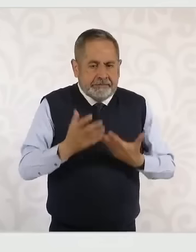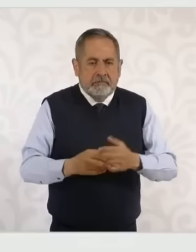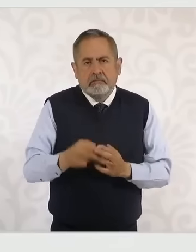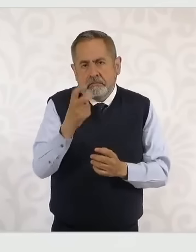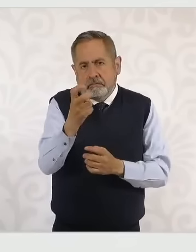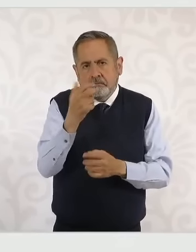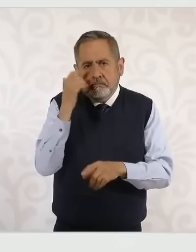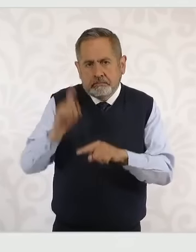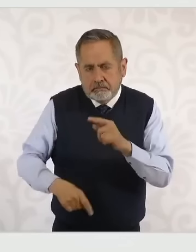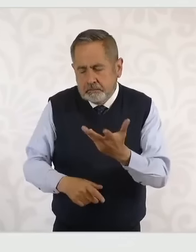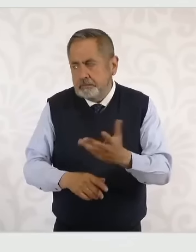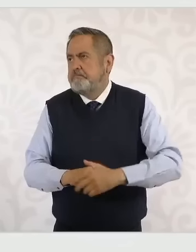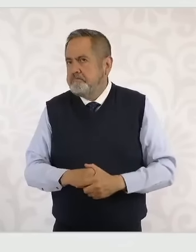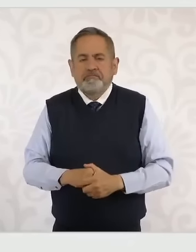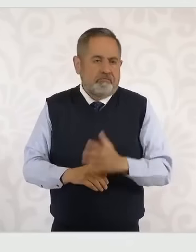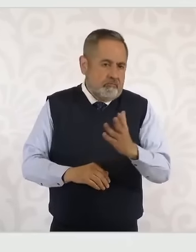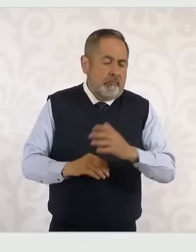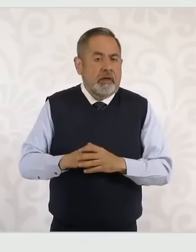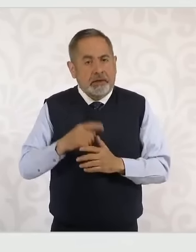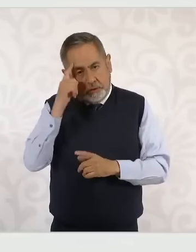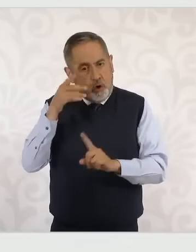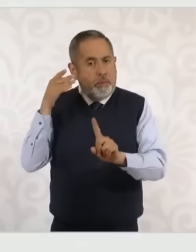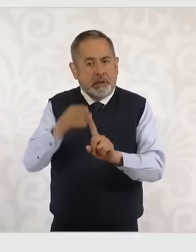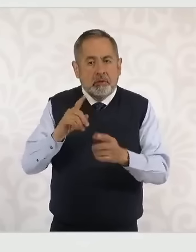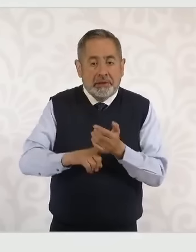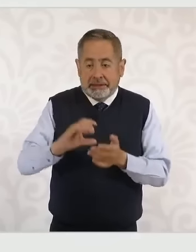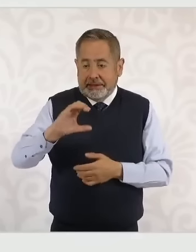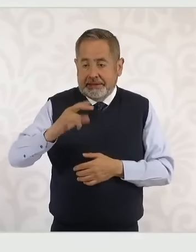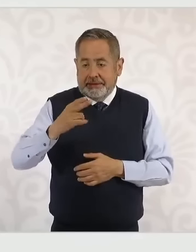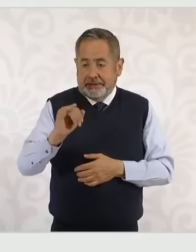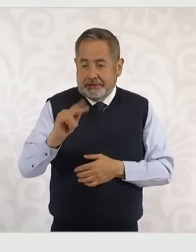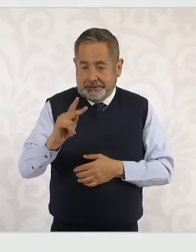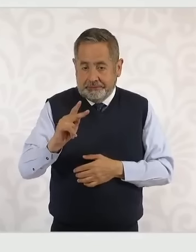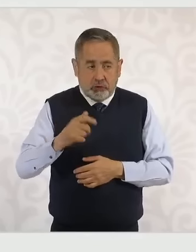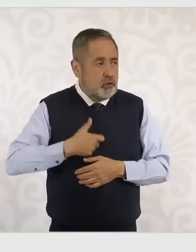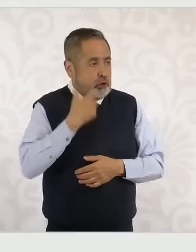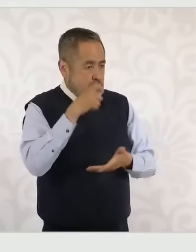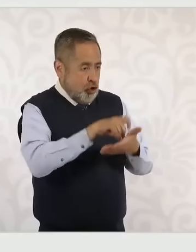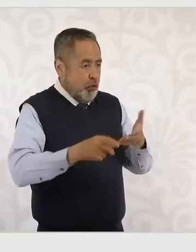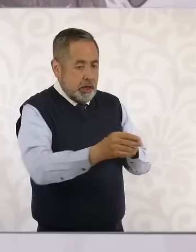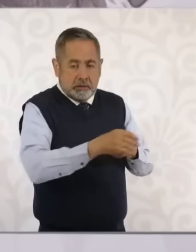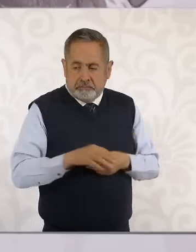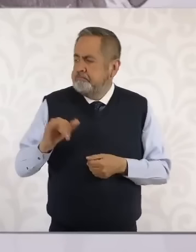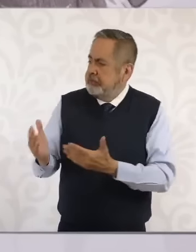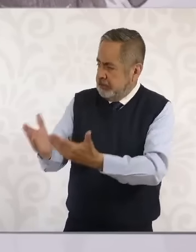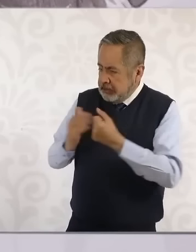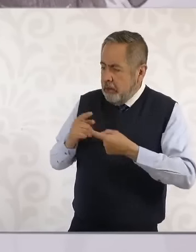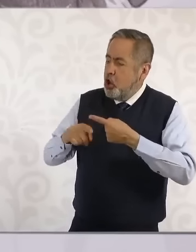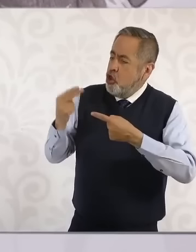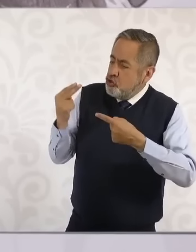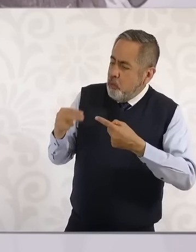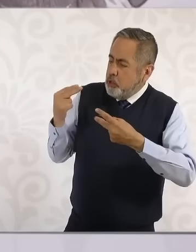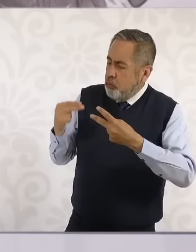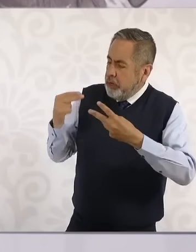atender. Entonces el objetivo pues es que cada chip esté asociado a una persona. En la medida